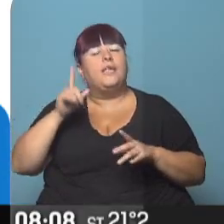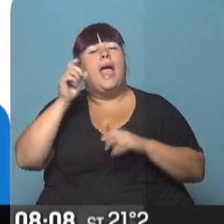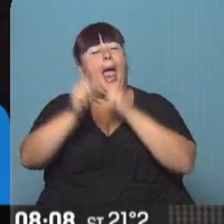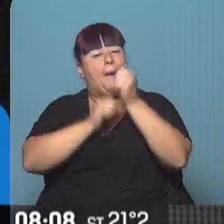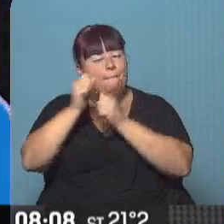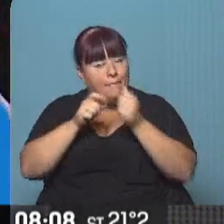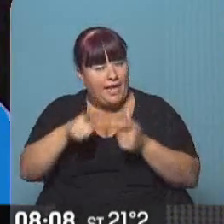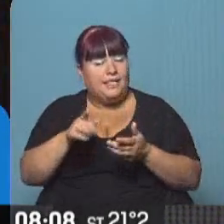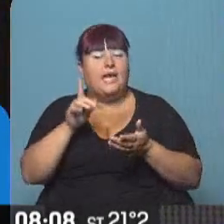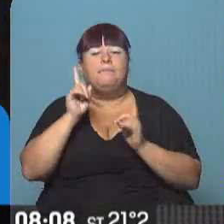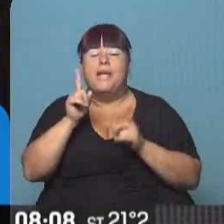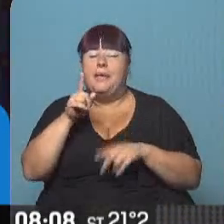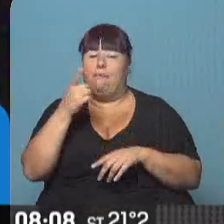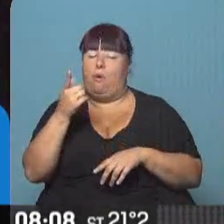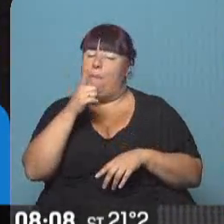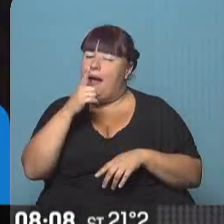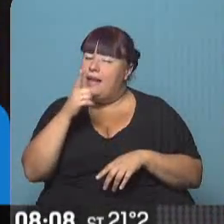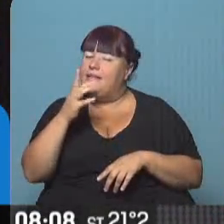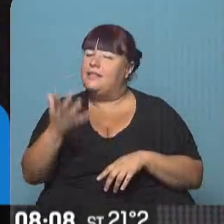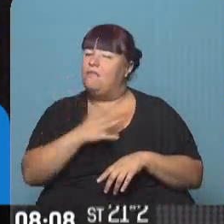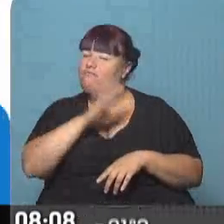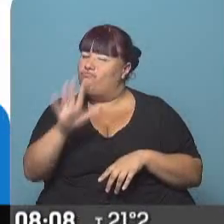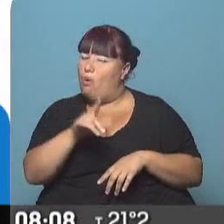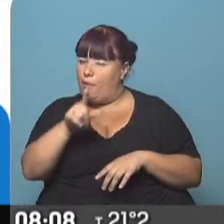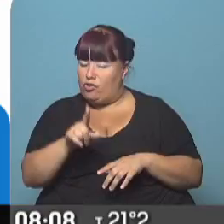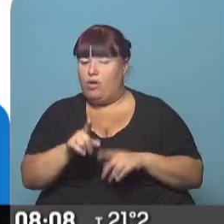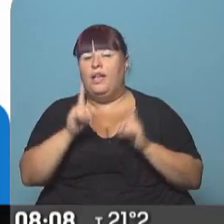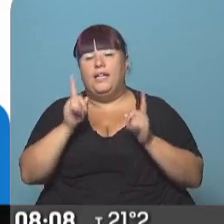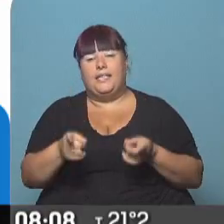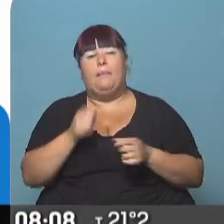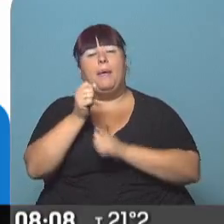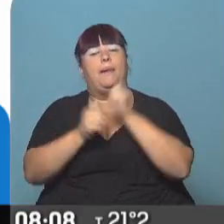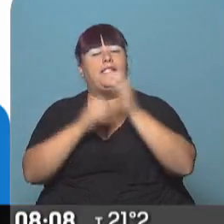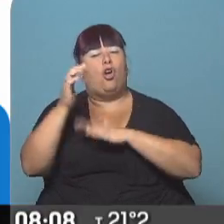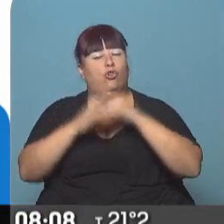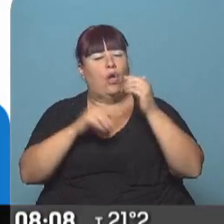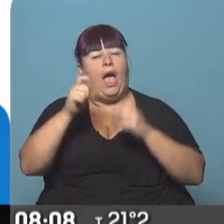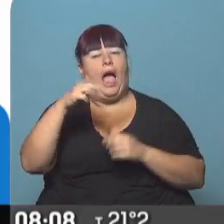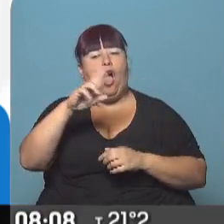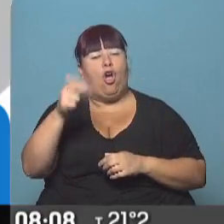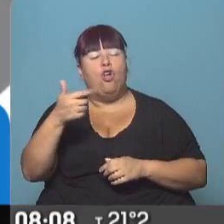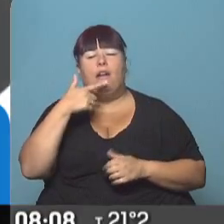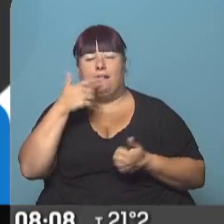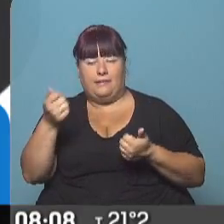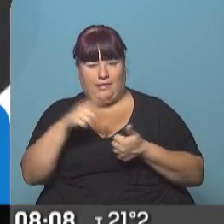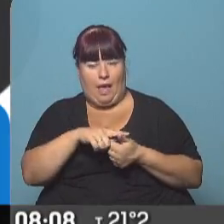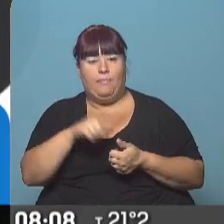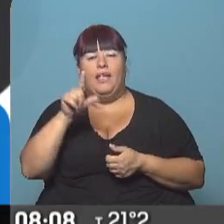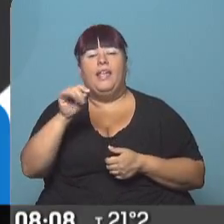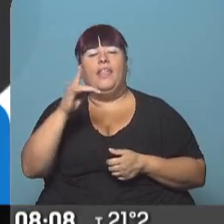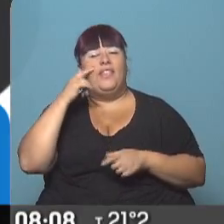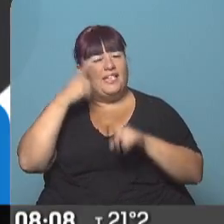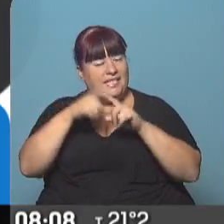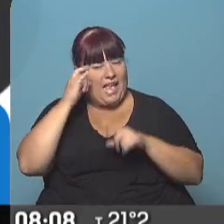empresas sobre las que pesan sospechas en la causa y destaca a la constructora aconra sociedad anónima y dice hay